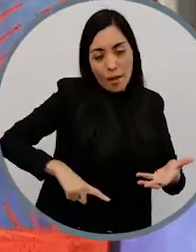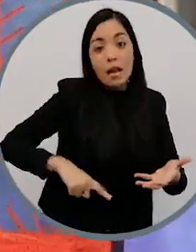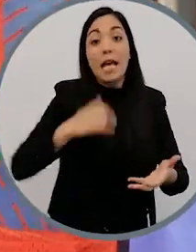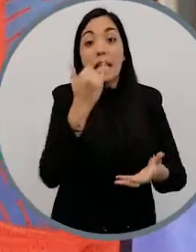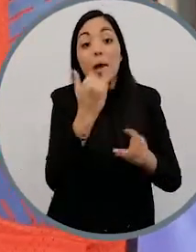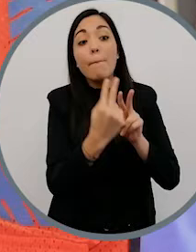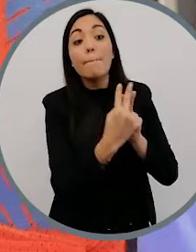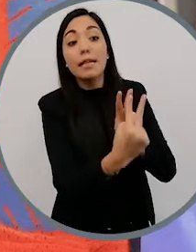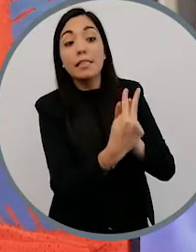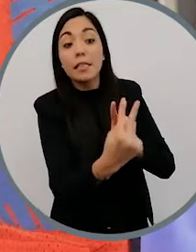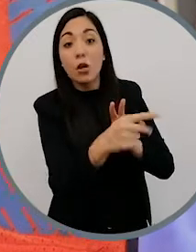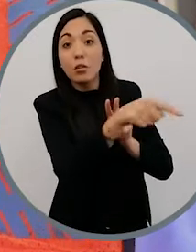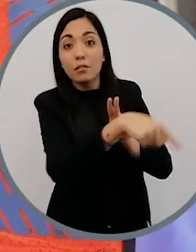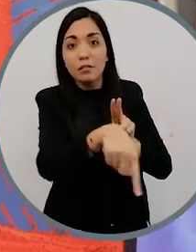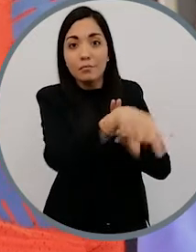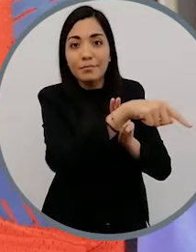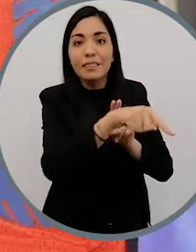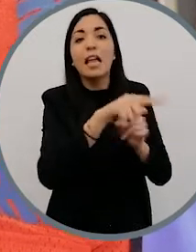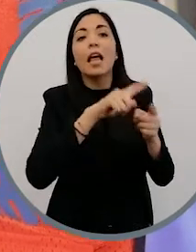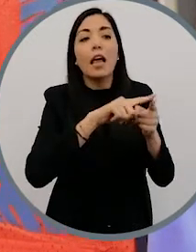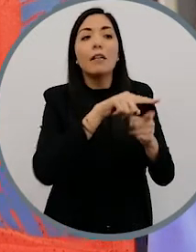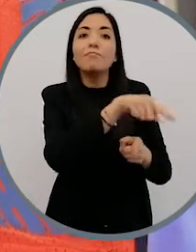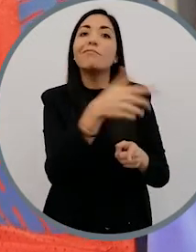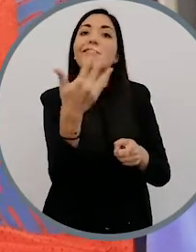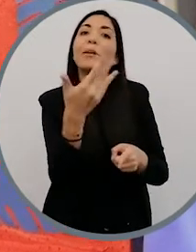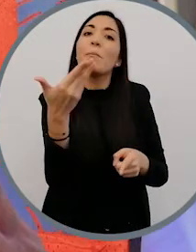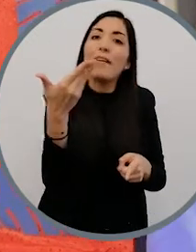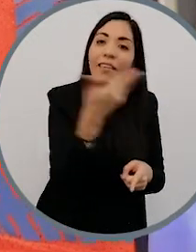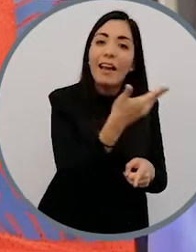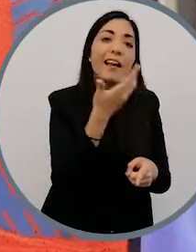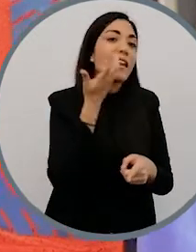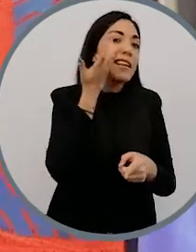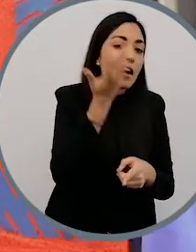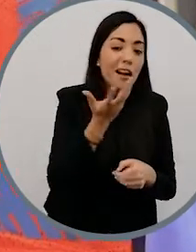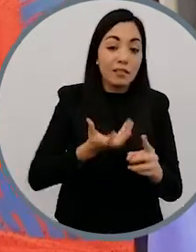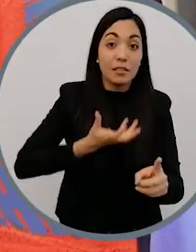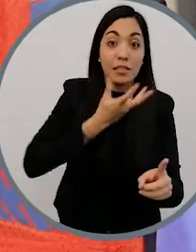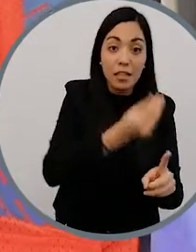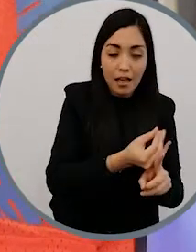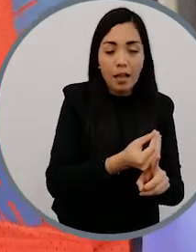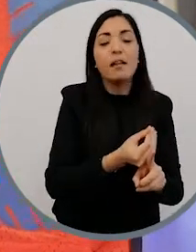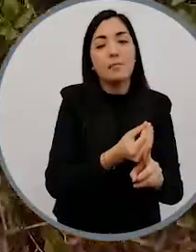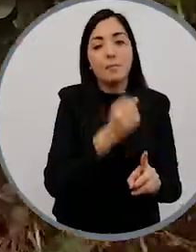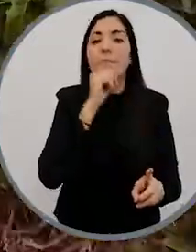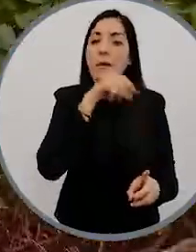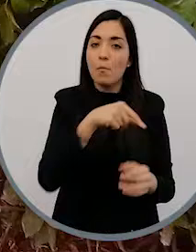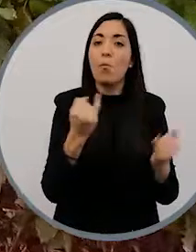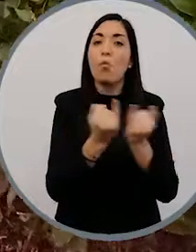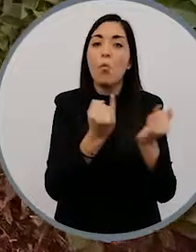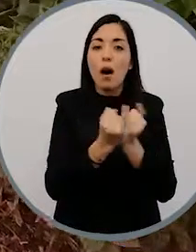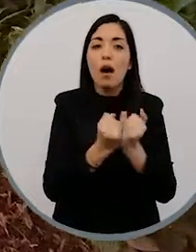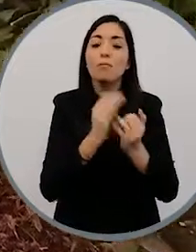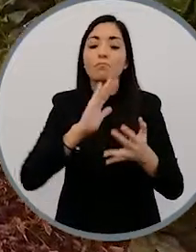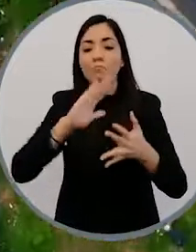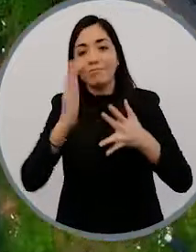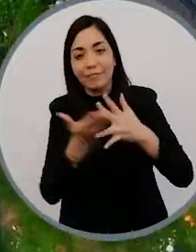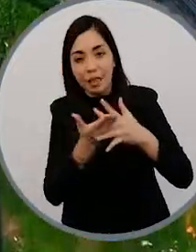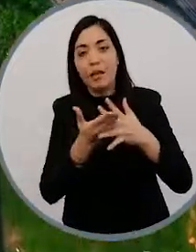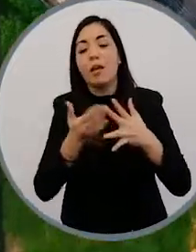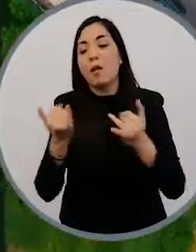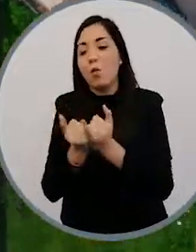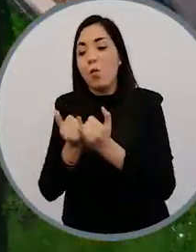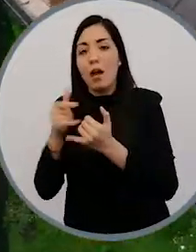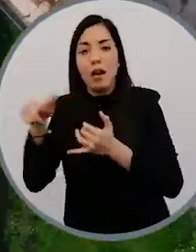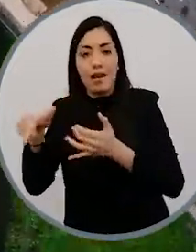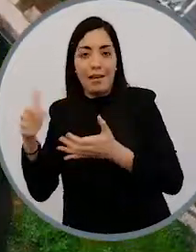los vecinos, que son los interesados desde la petición de la obra, el tipo de obra que se requiere hacer, y obviamente también participan con una parte